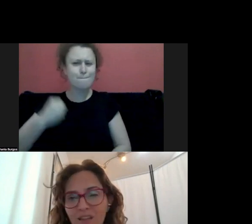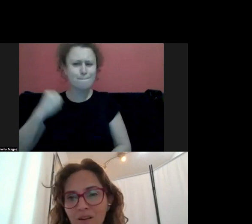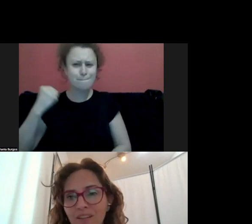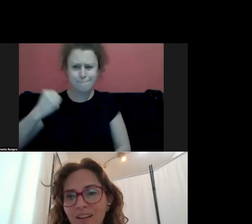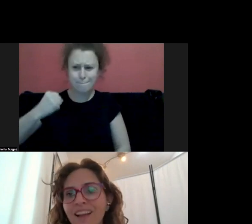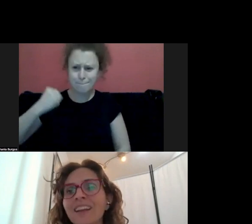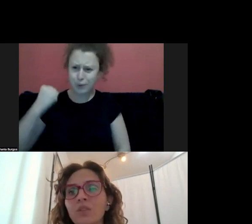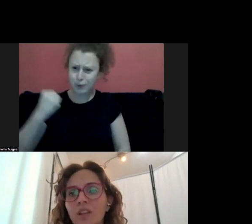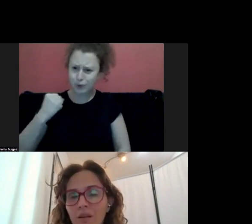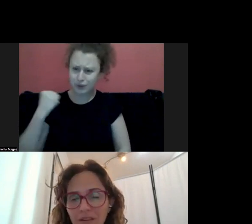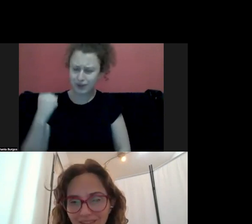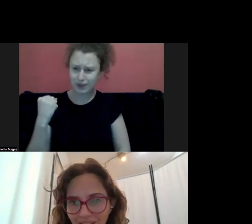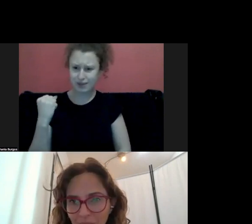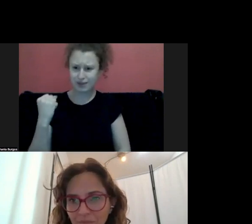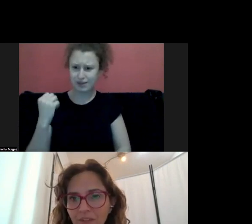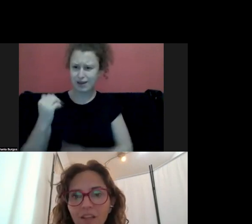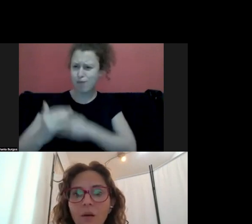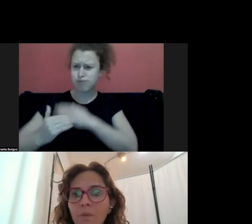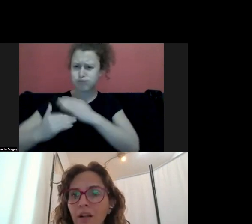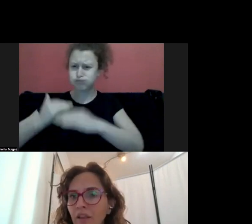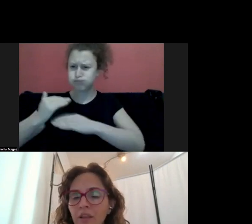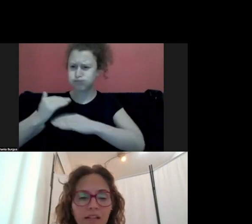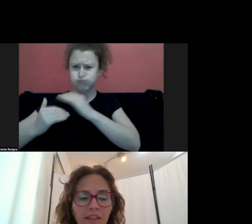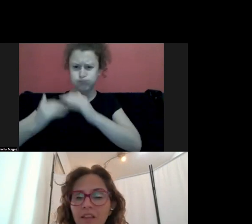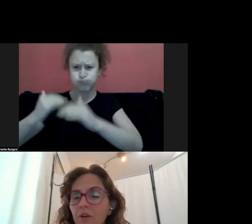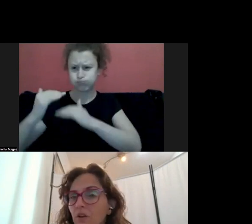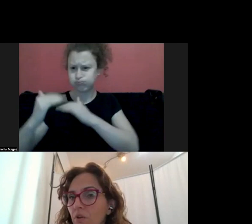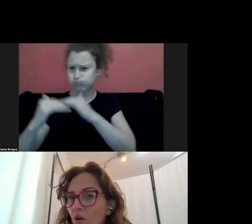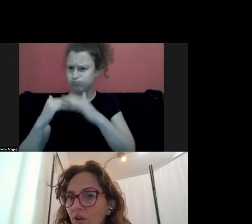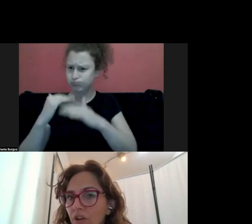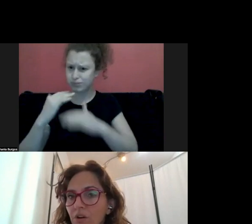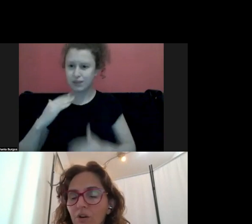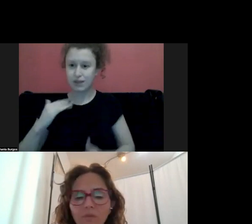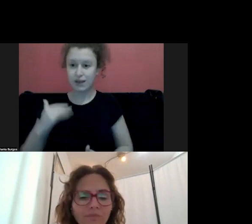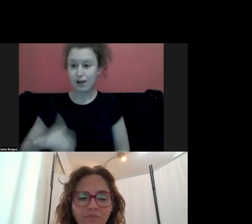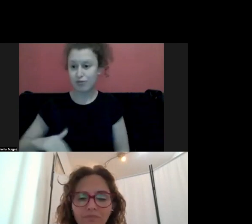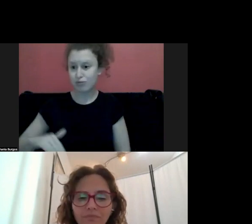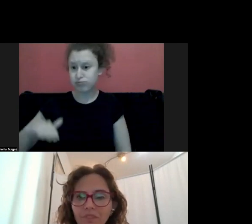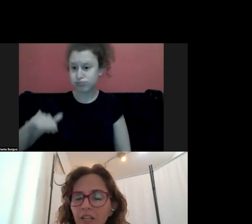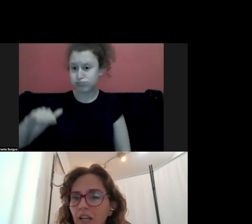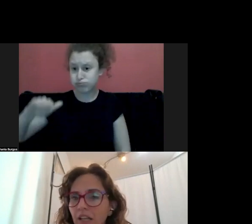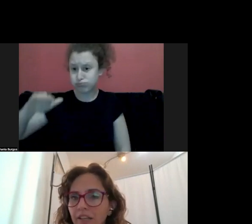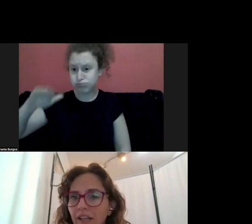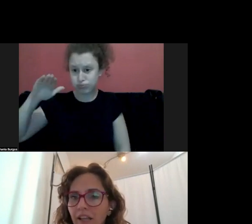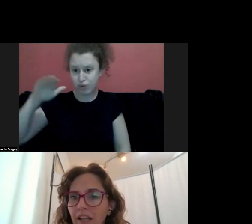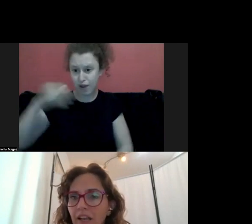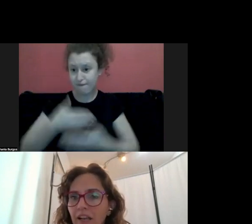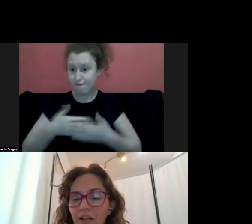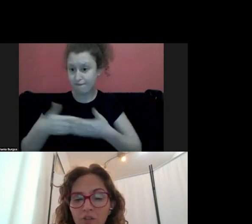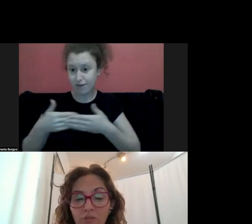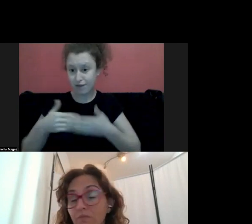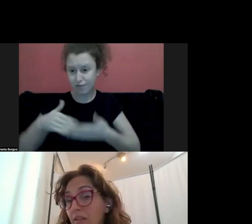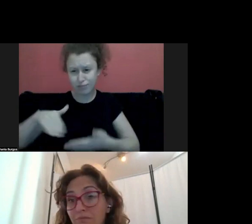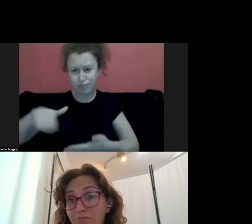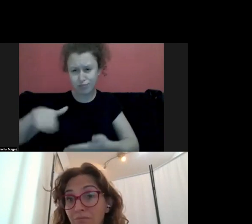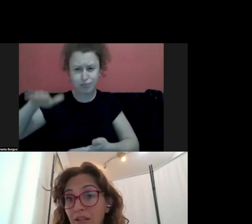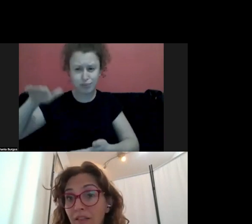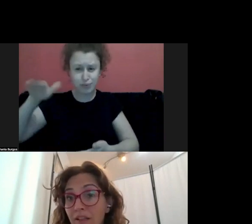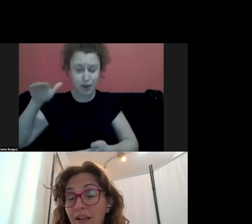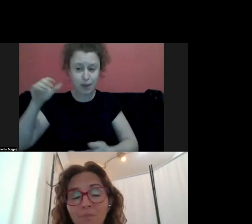la lactancia materna indudablemente participa en el desarrollo neurológico de